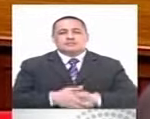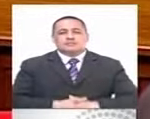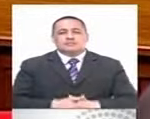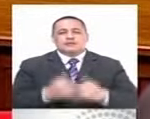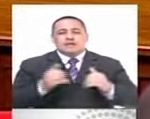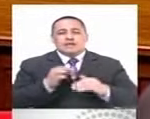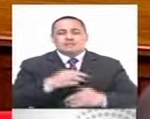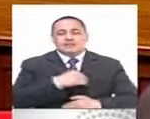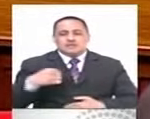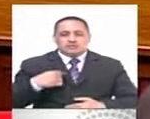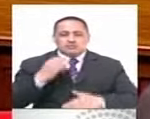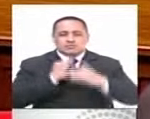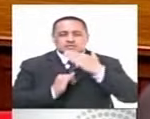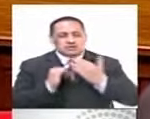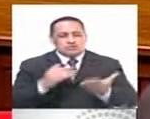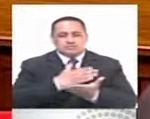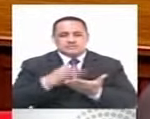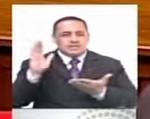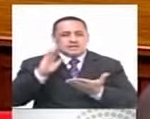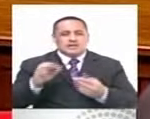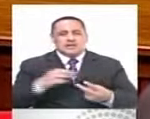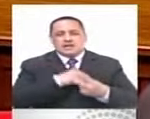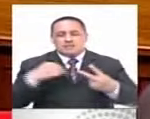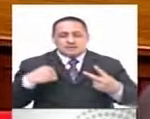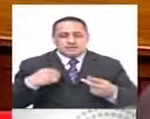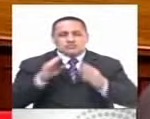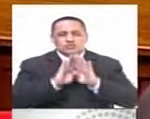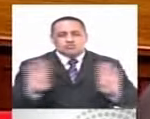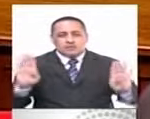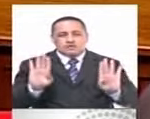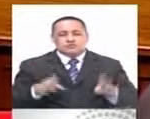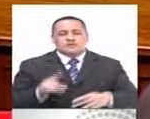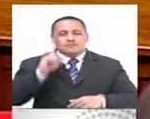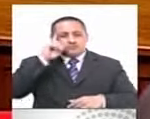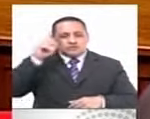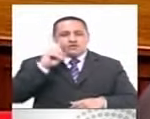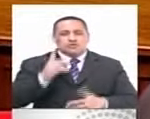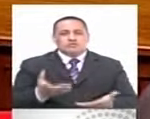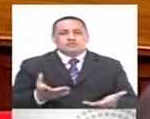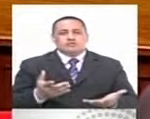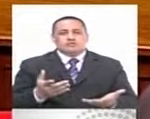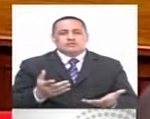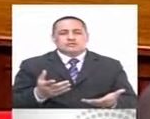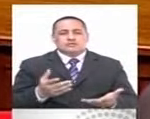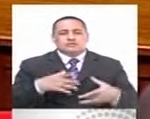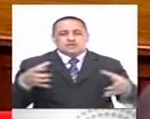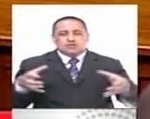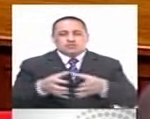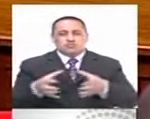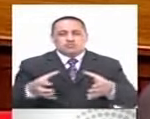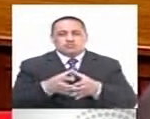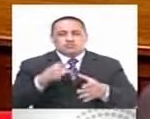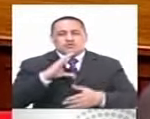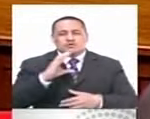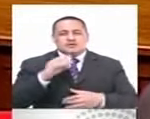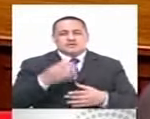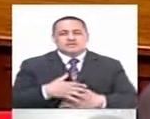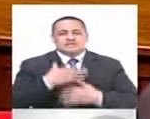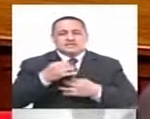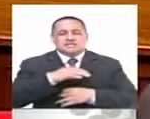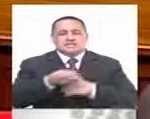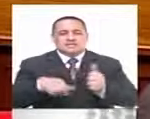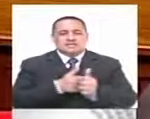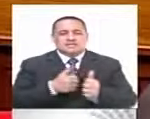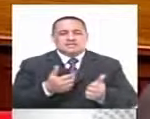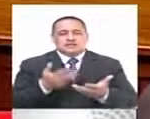al ministro del Interior, al ministro de Educación, pues fundador de esta facción interesante, por